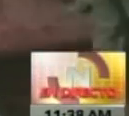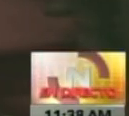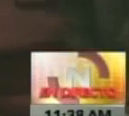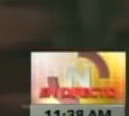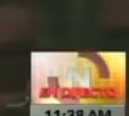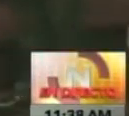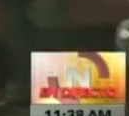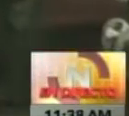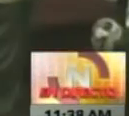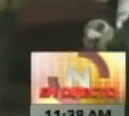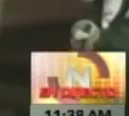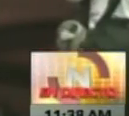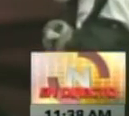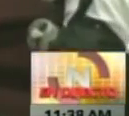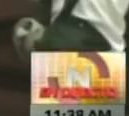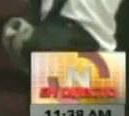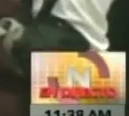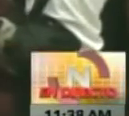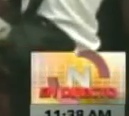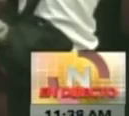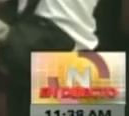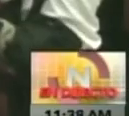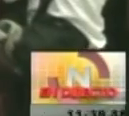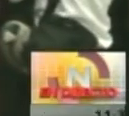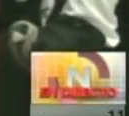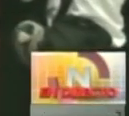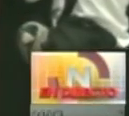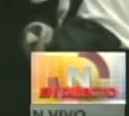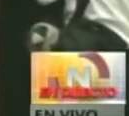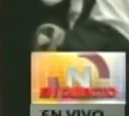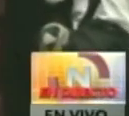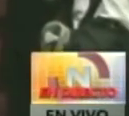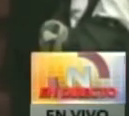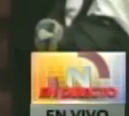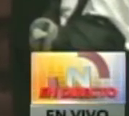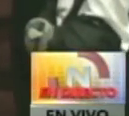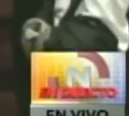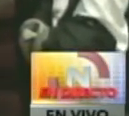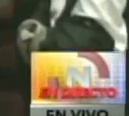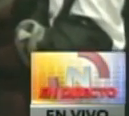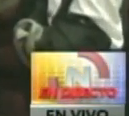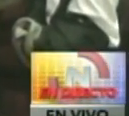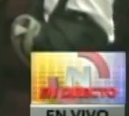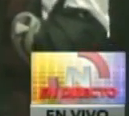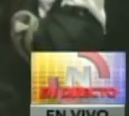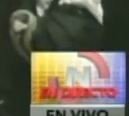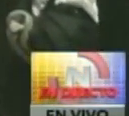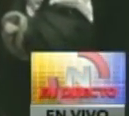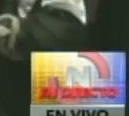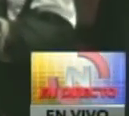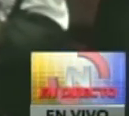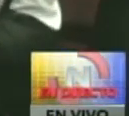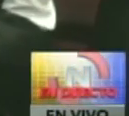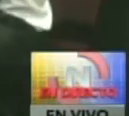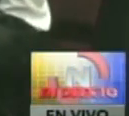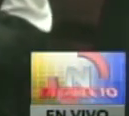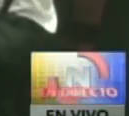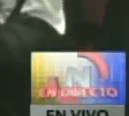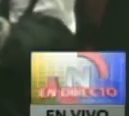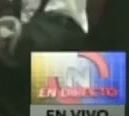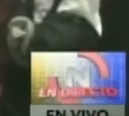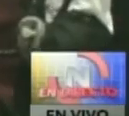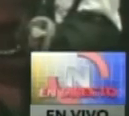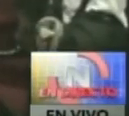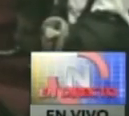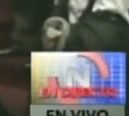Efectivamente, se integra a el hemiciclo de sesiones el vicepresidente ejecutivo de la República, Aristóbulo Isturiz, y es que precisamente